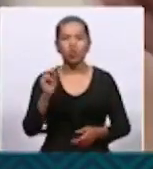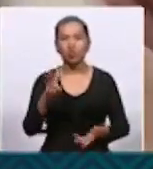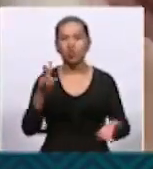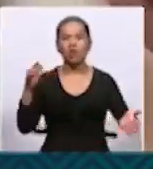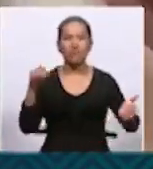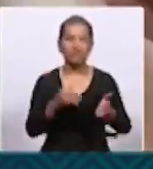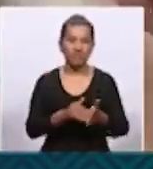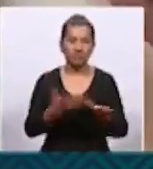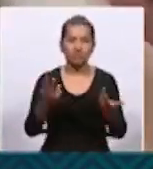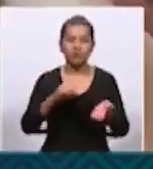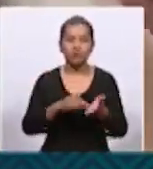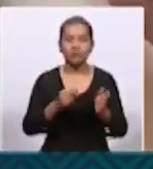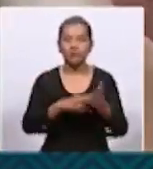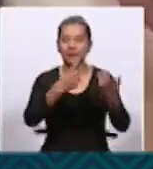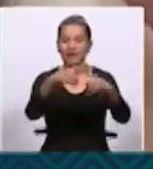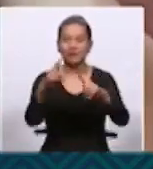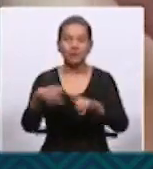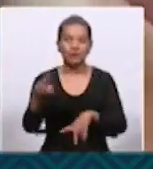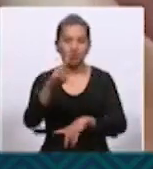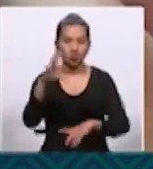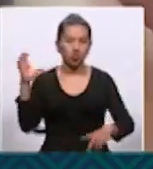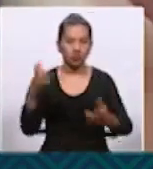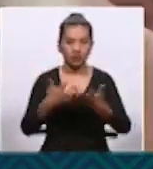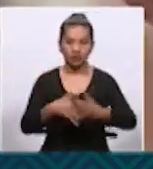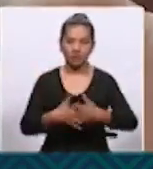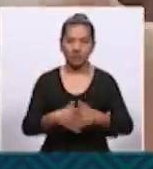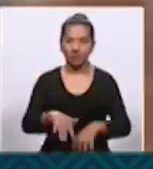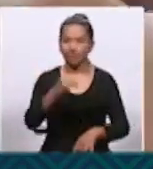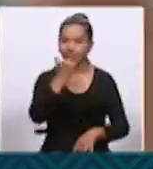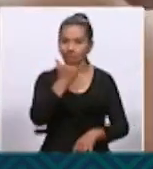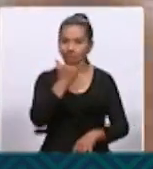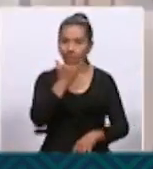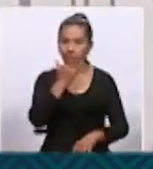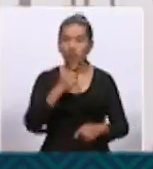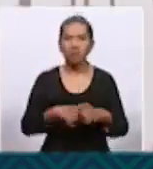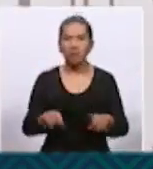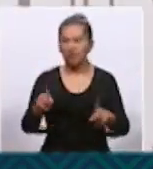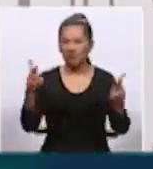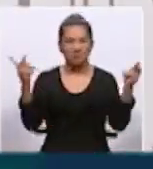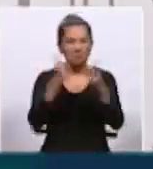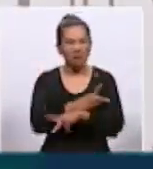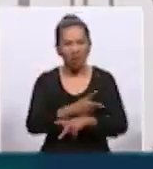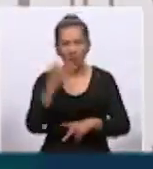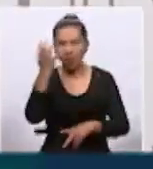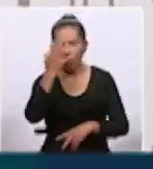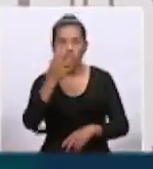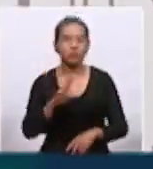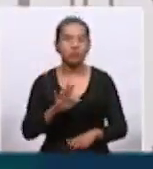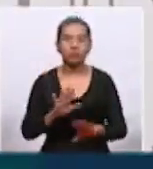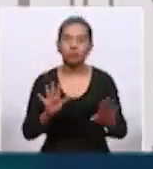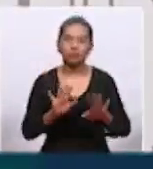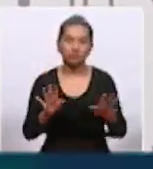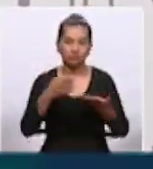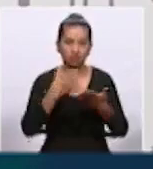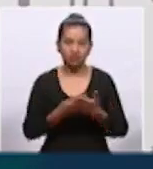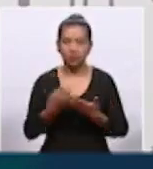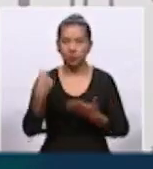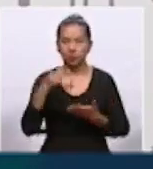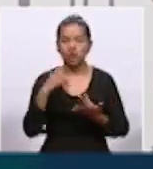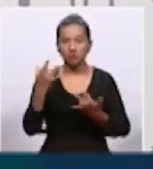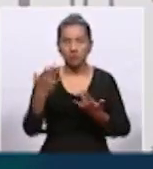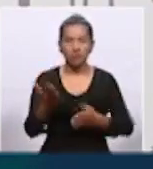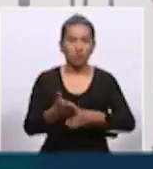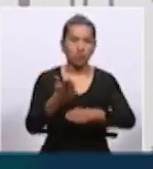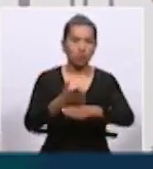más de 200 empresas infractoras. Entonces no es tampoco tan alarmante, ¿no? Claro, ahora esperamos que sean mucho